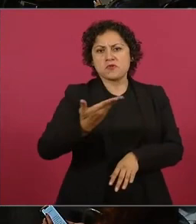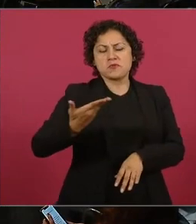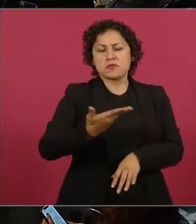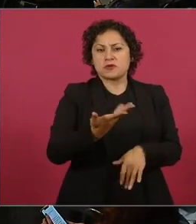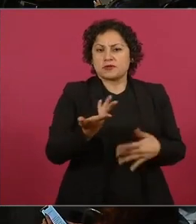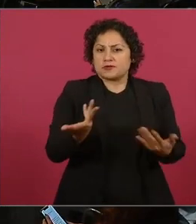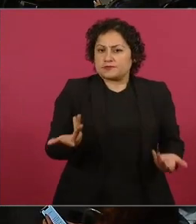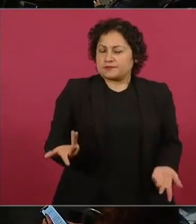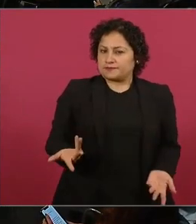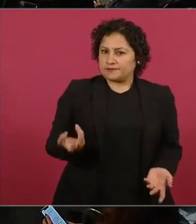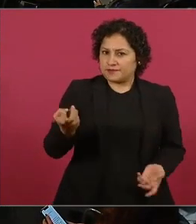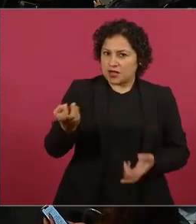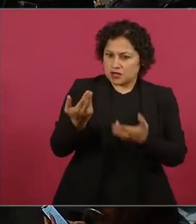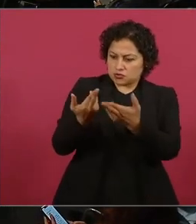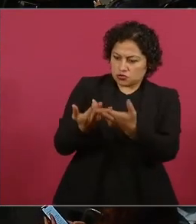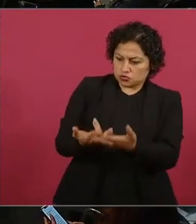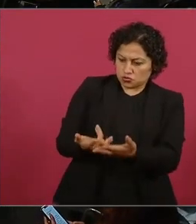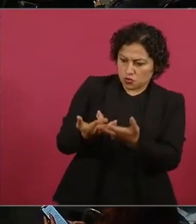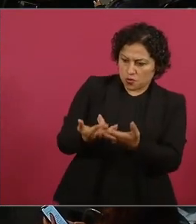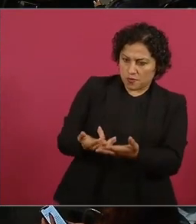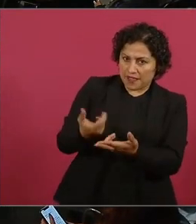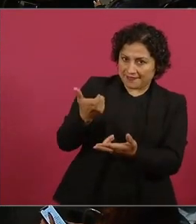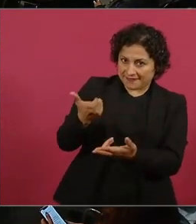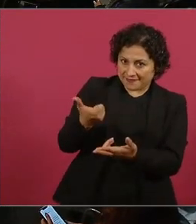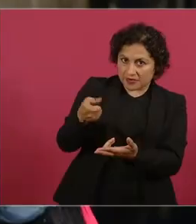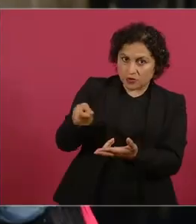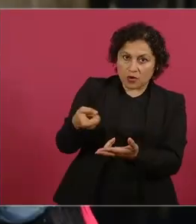una falta administrativa